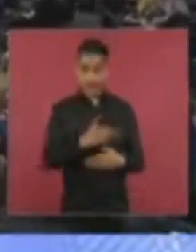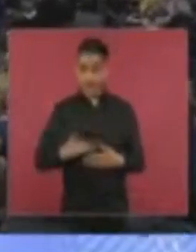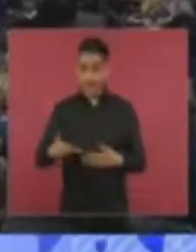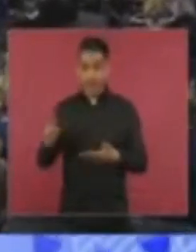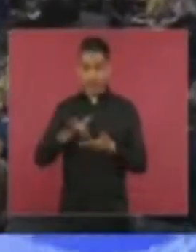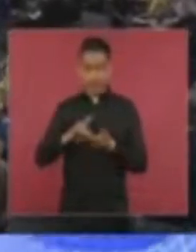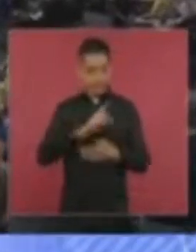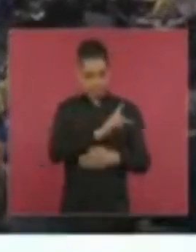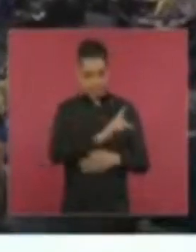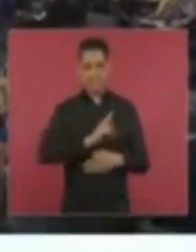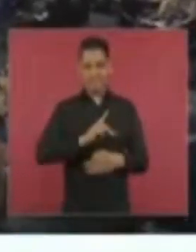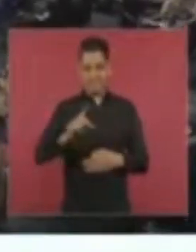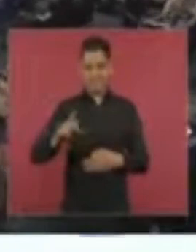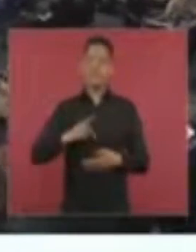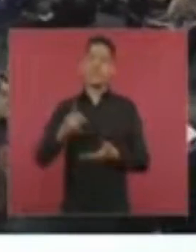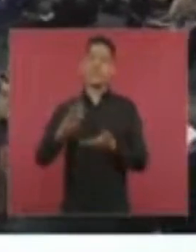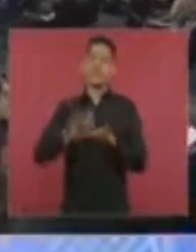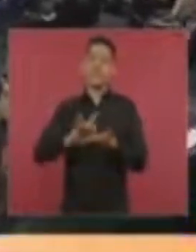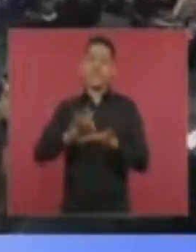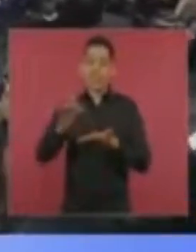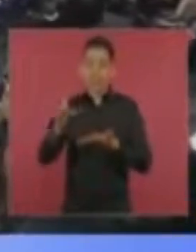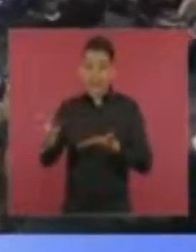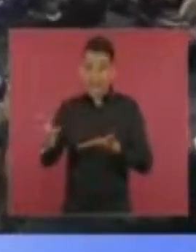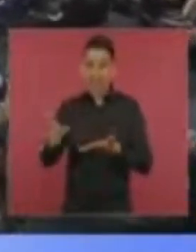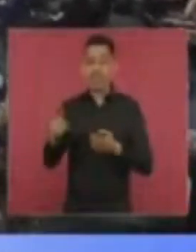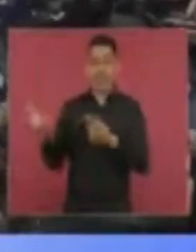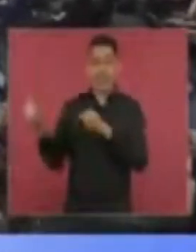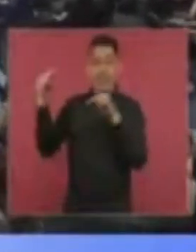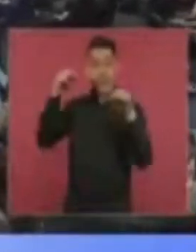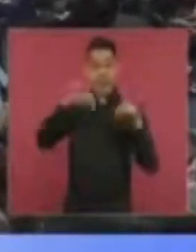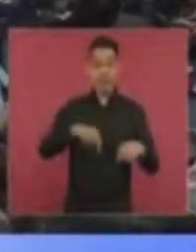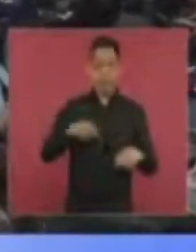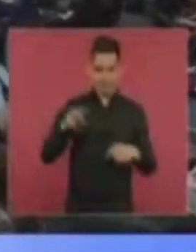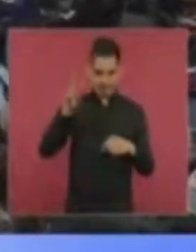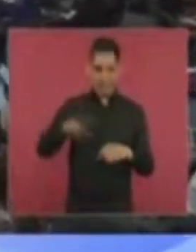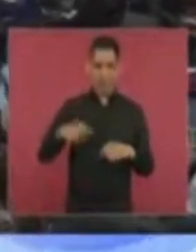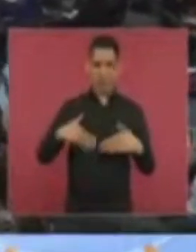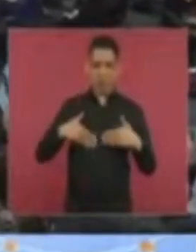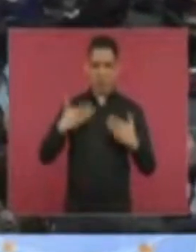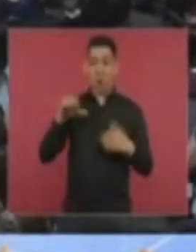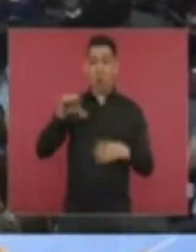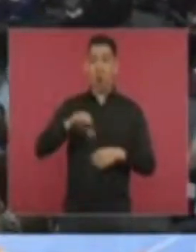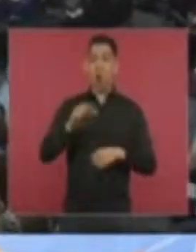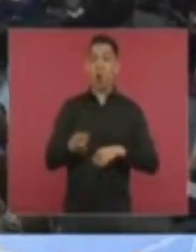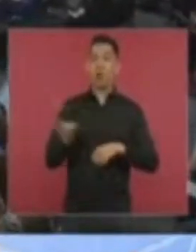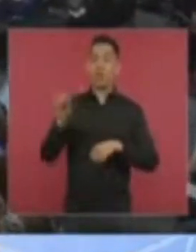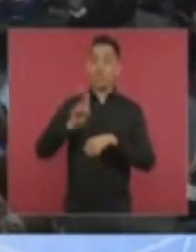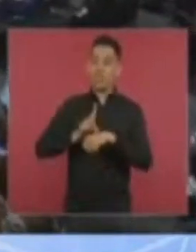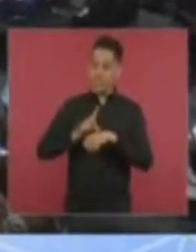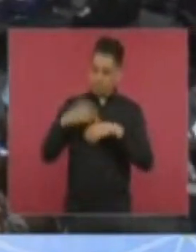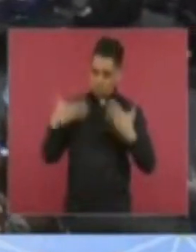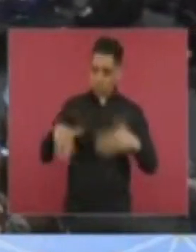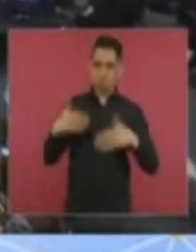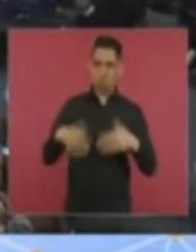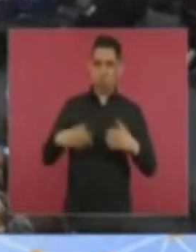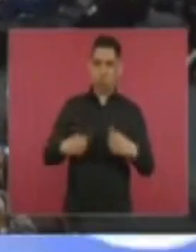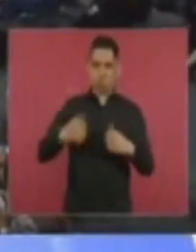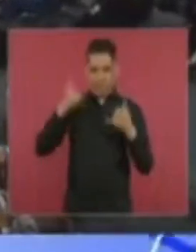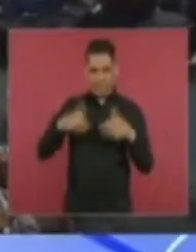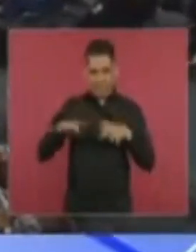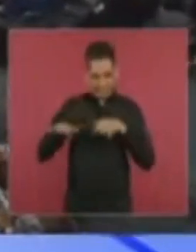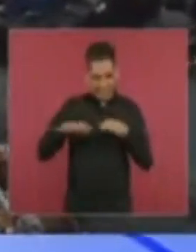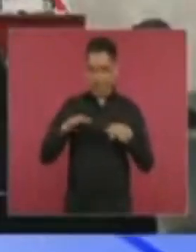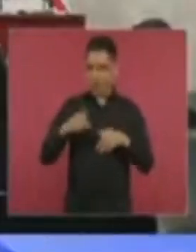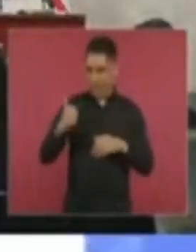social, que buscan justo la emancipación de los pueblos y de las naciones? ¿Quién ha bloqueado, en este caso concreto, a Cuba y a